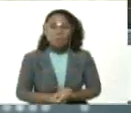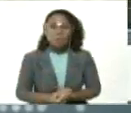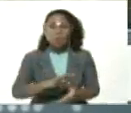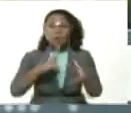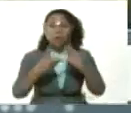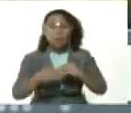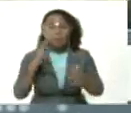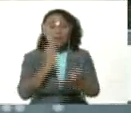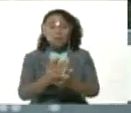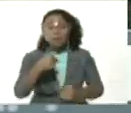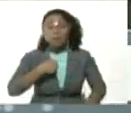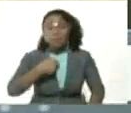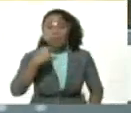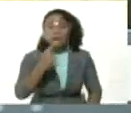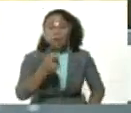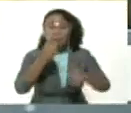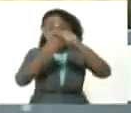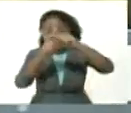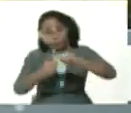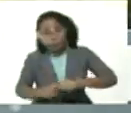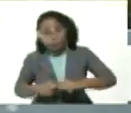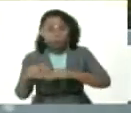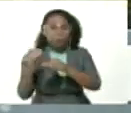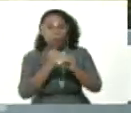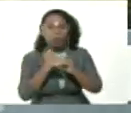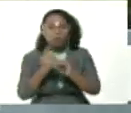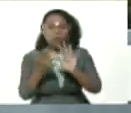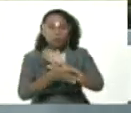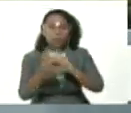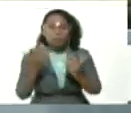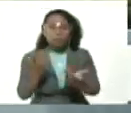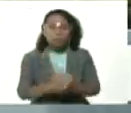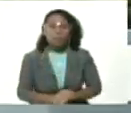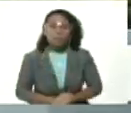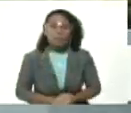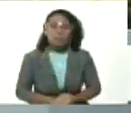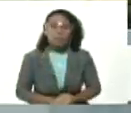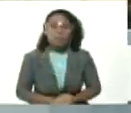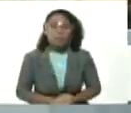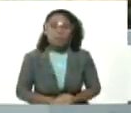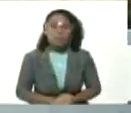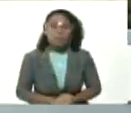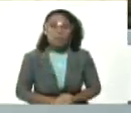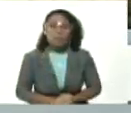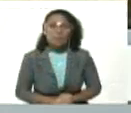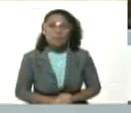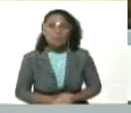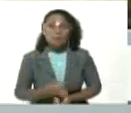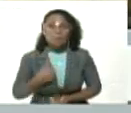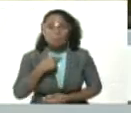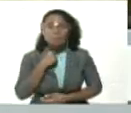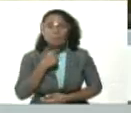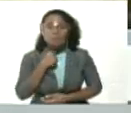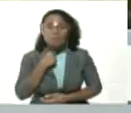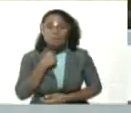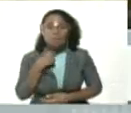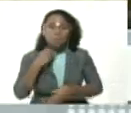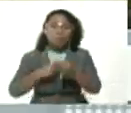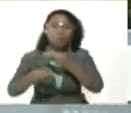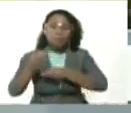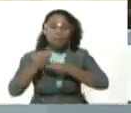siempre digo, en lo cuantitativo y en lo cualitativo, Leal Tellería. Me gustaría que la artillería nos